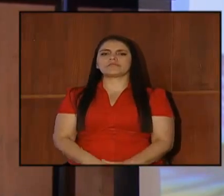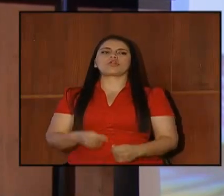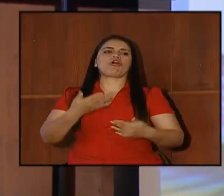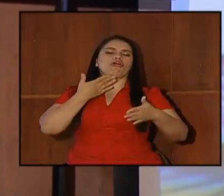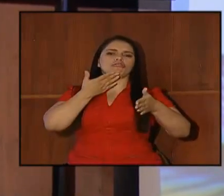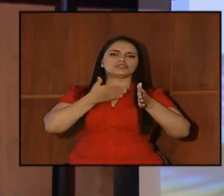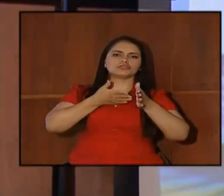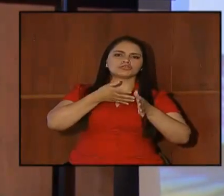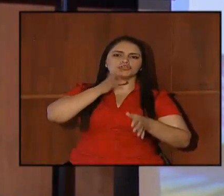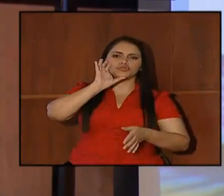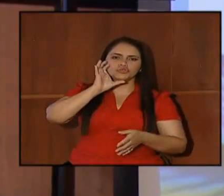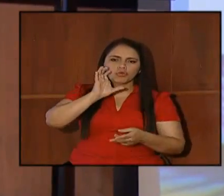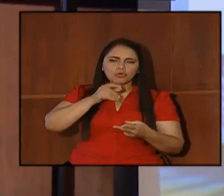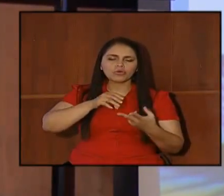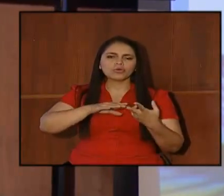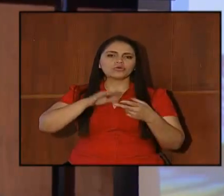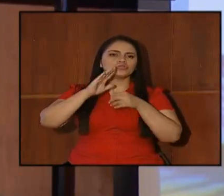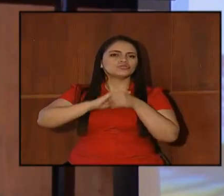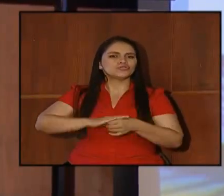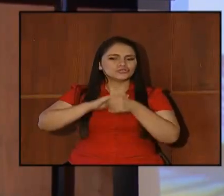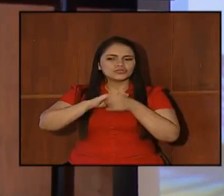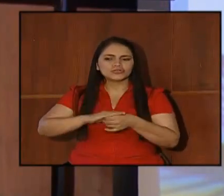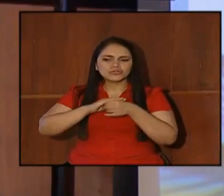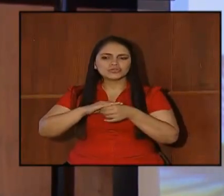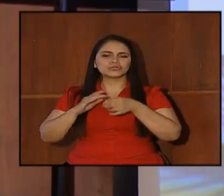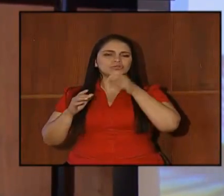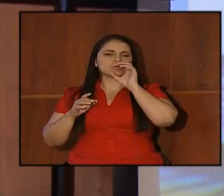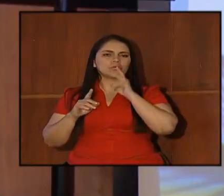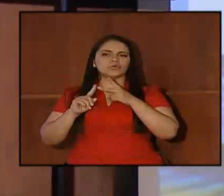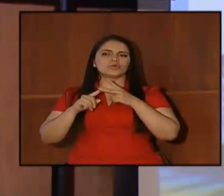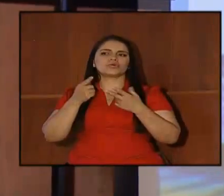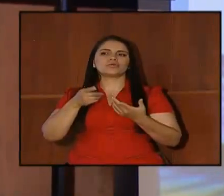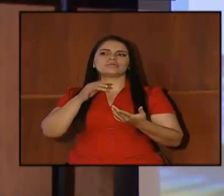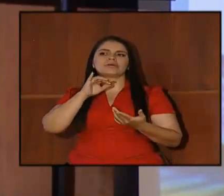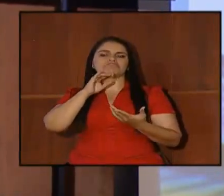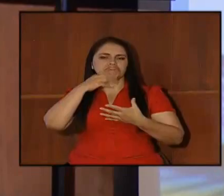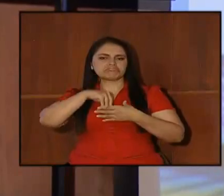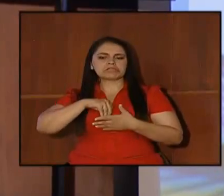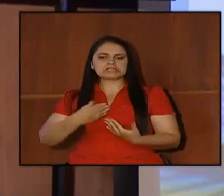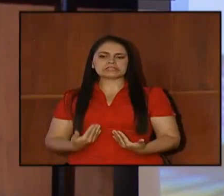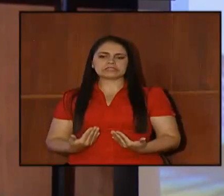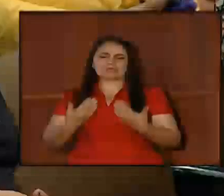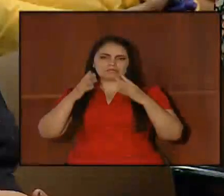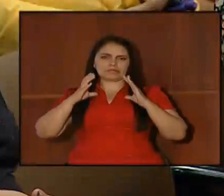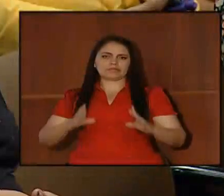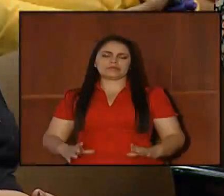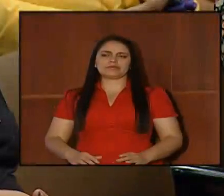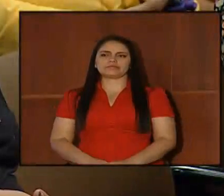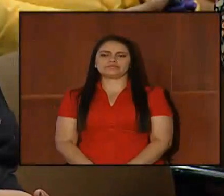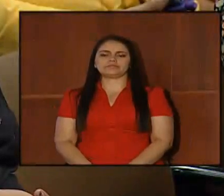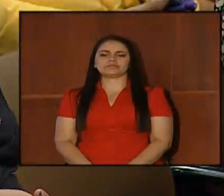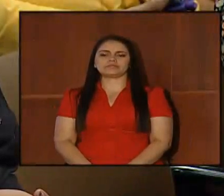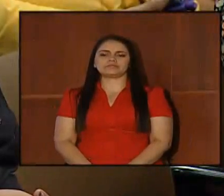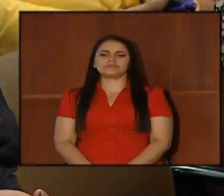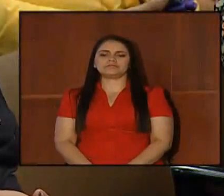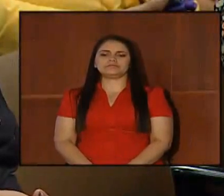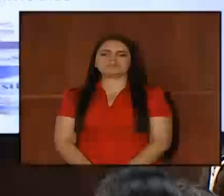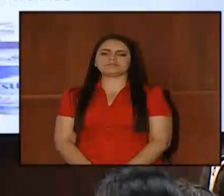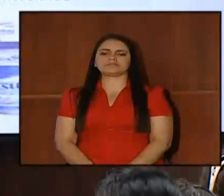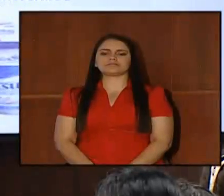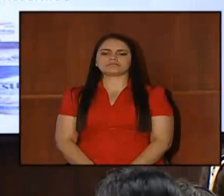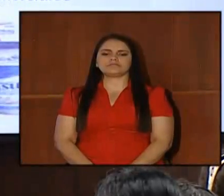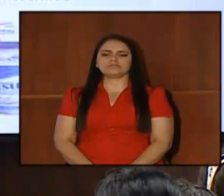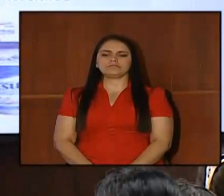yogur, porque además tiene proteínas, y tiene una herida, pues también va a sanar más fácil, entonces eso también lo debemos de considerar.